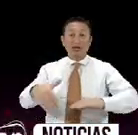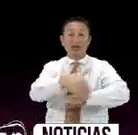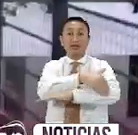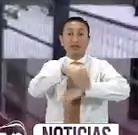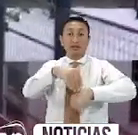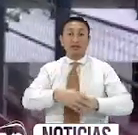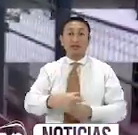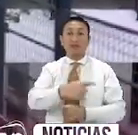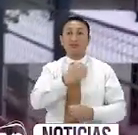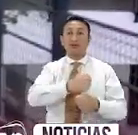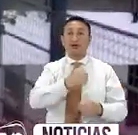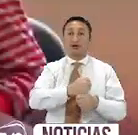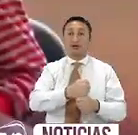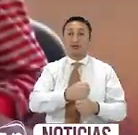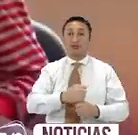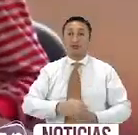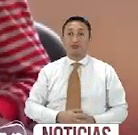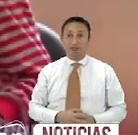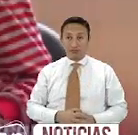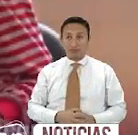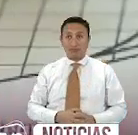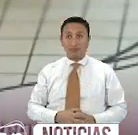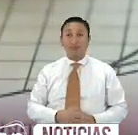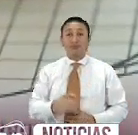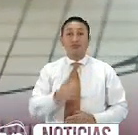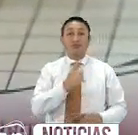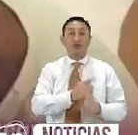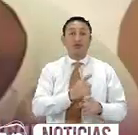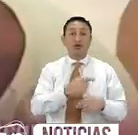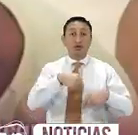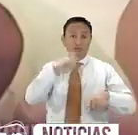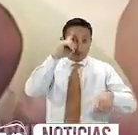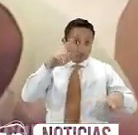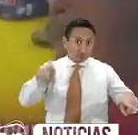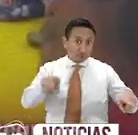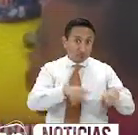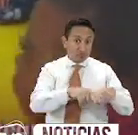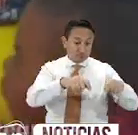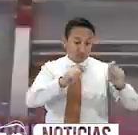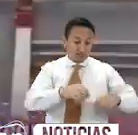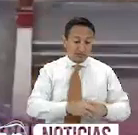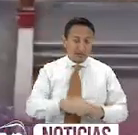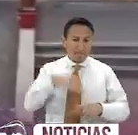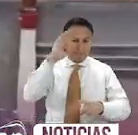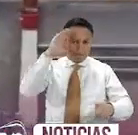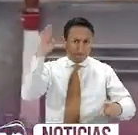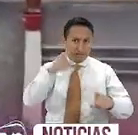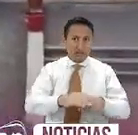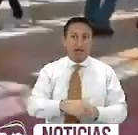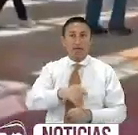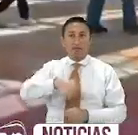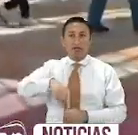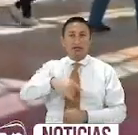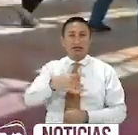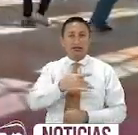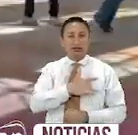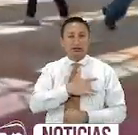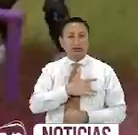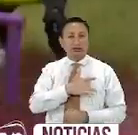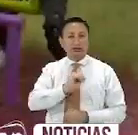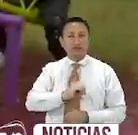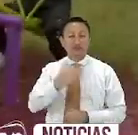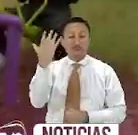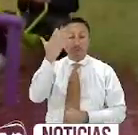en condiciones de trabajo infantil. Es por ello que en este acuerdo se difundirán mensajes de concientización a través de